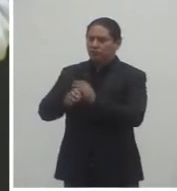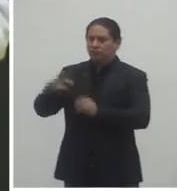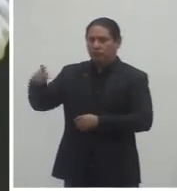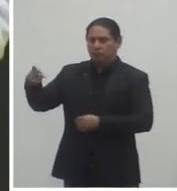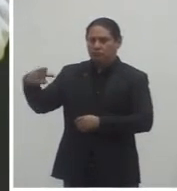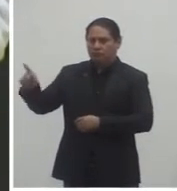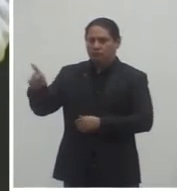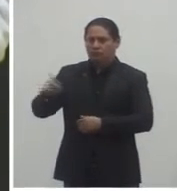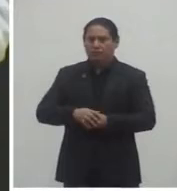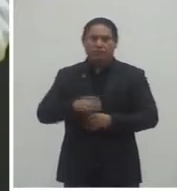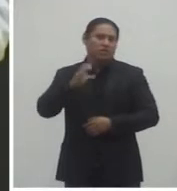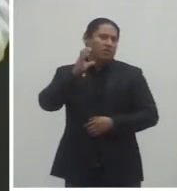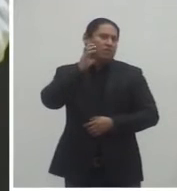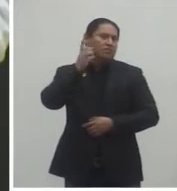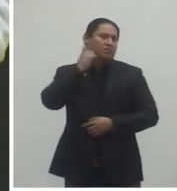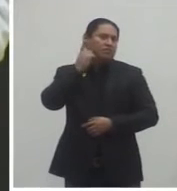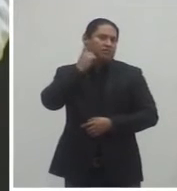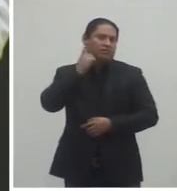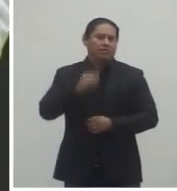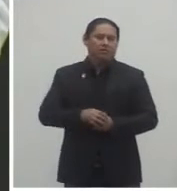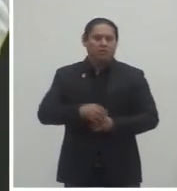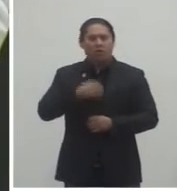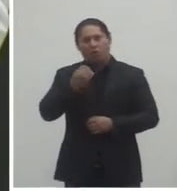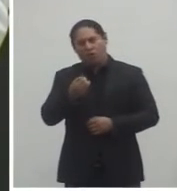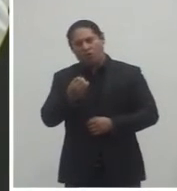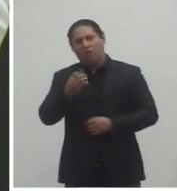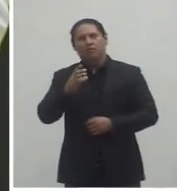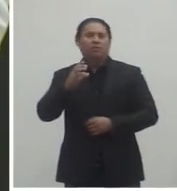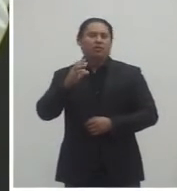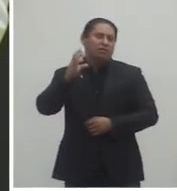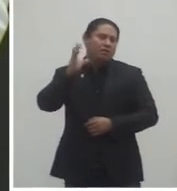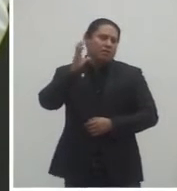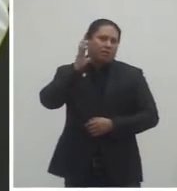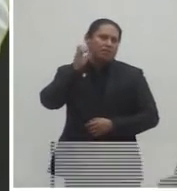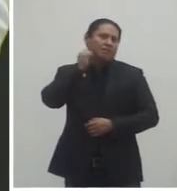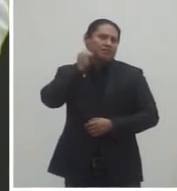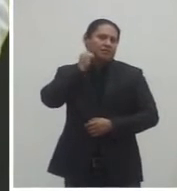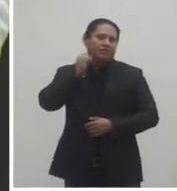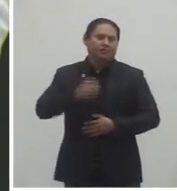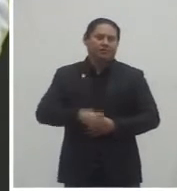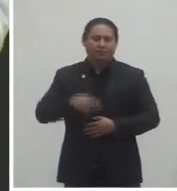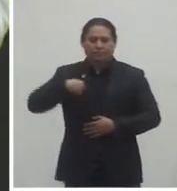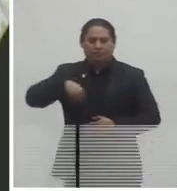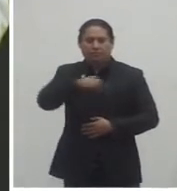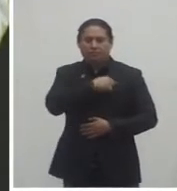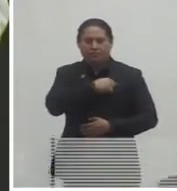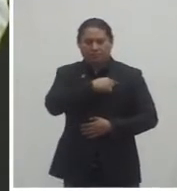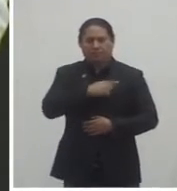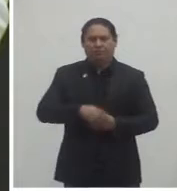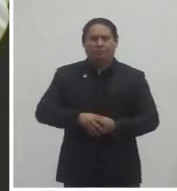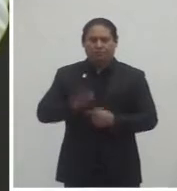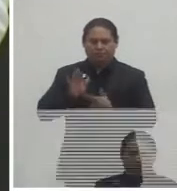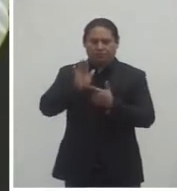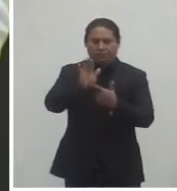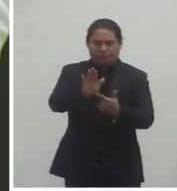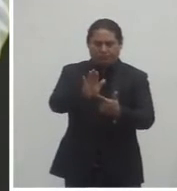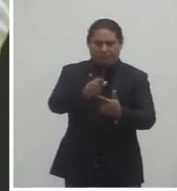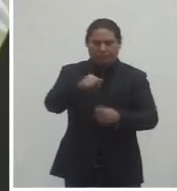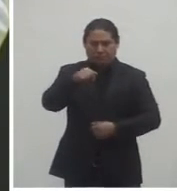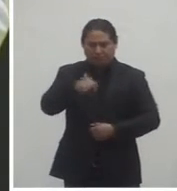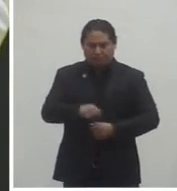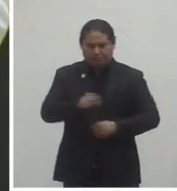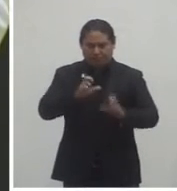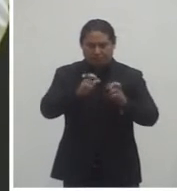tanto la Cámara de Diputados como la Cámara de Senadores, y nosotros estamos proponiendo desde